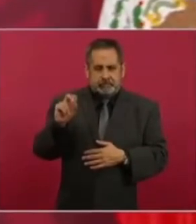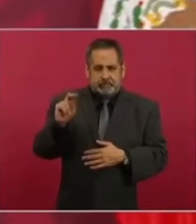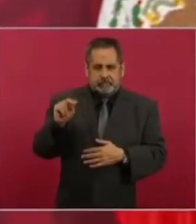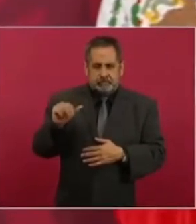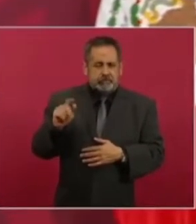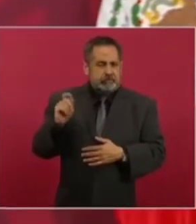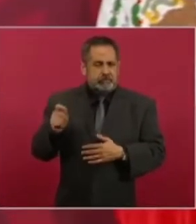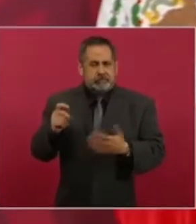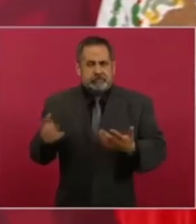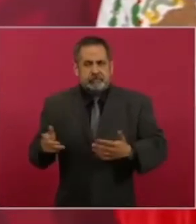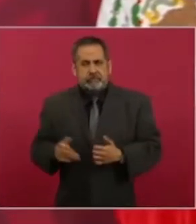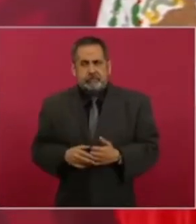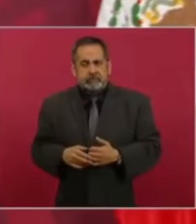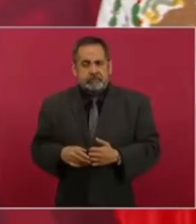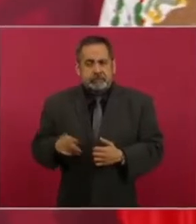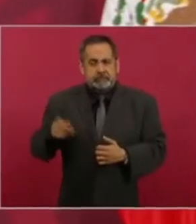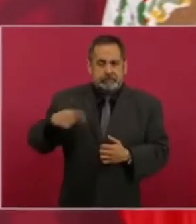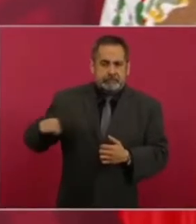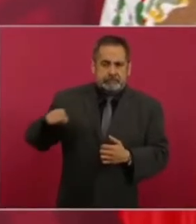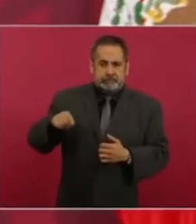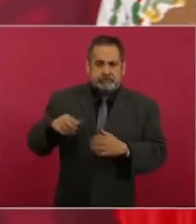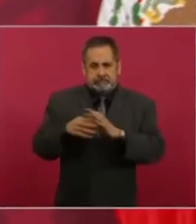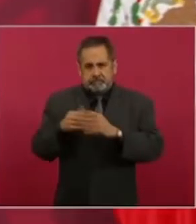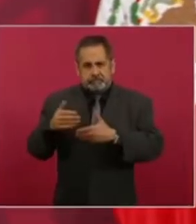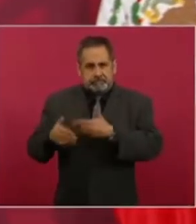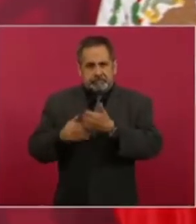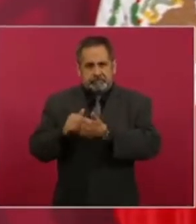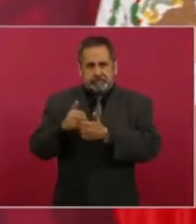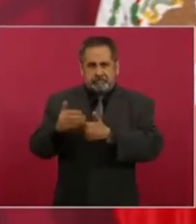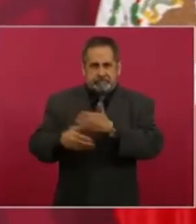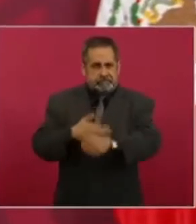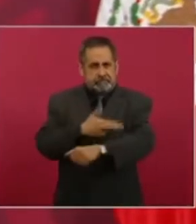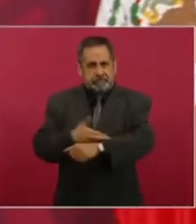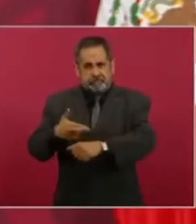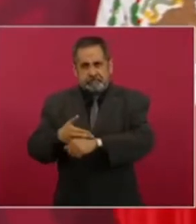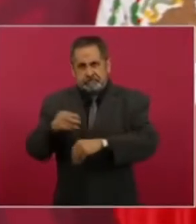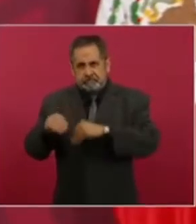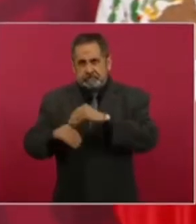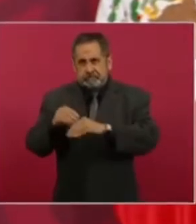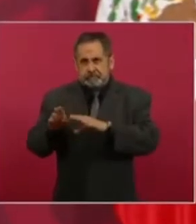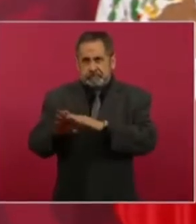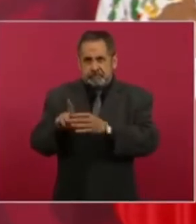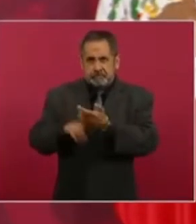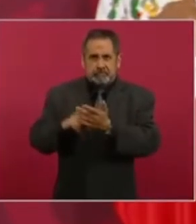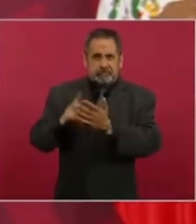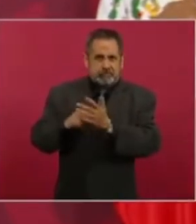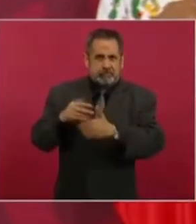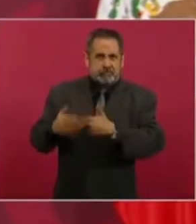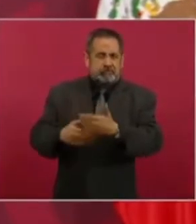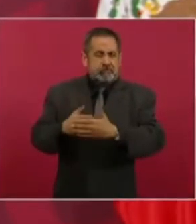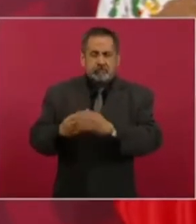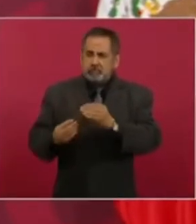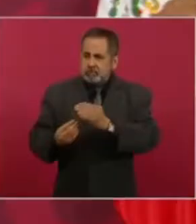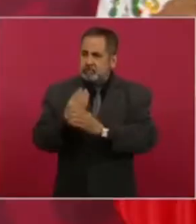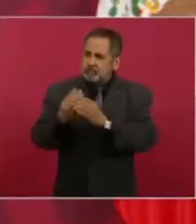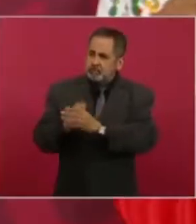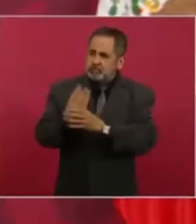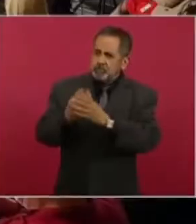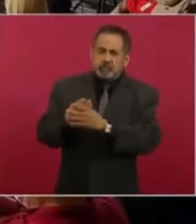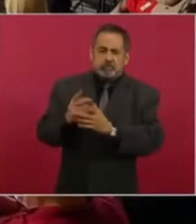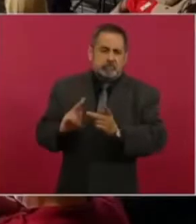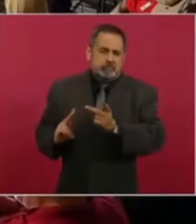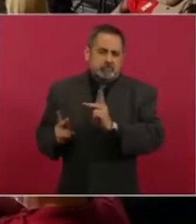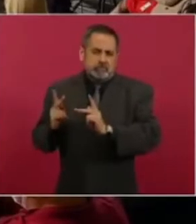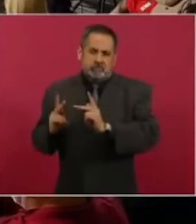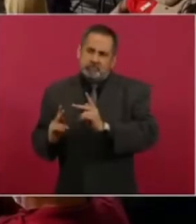de que va repoblándose de nuevo la selva, van creciendo de nuevo los árboles